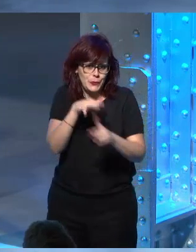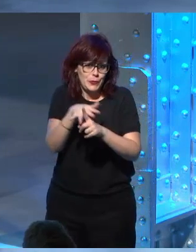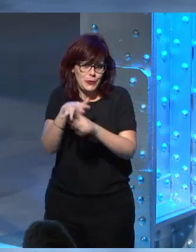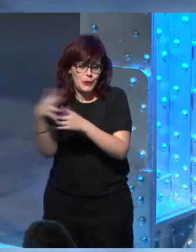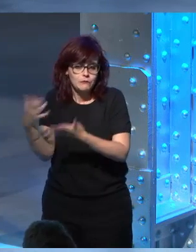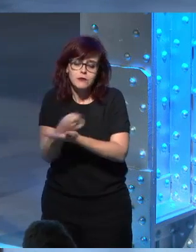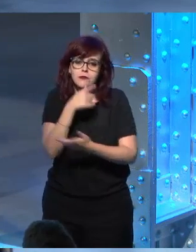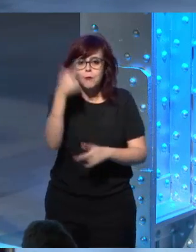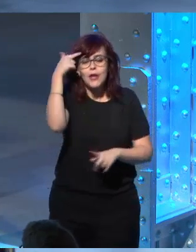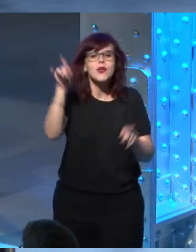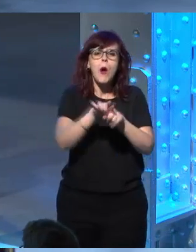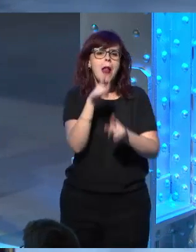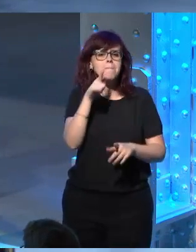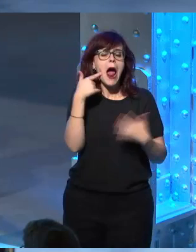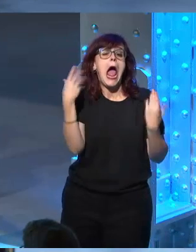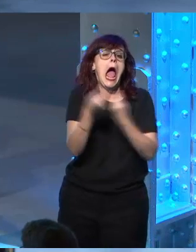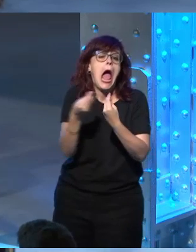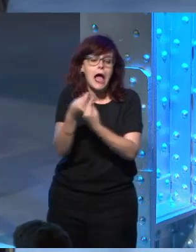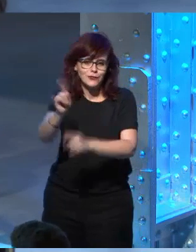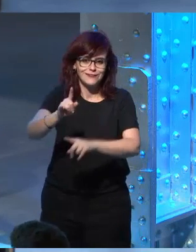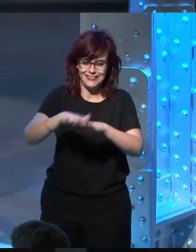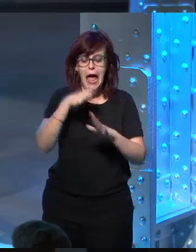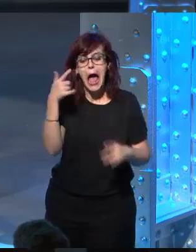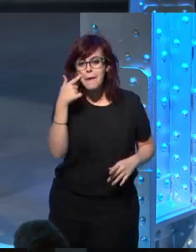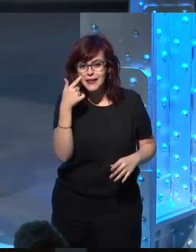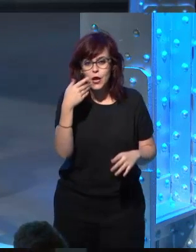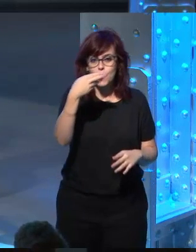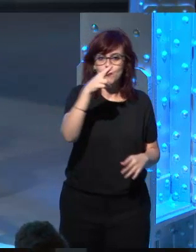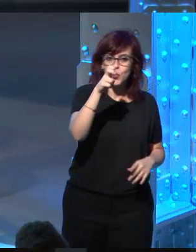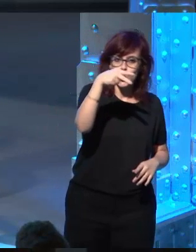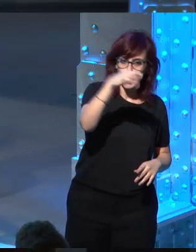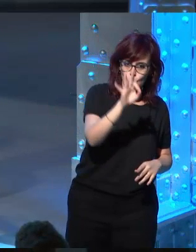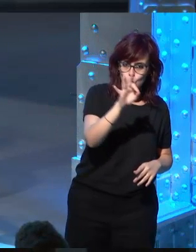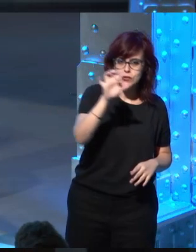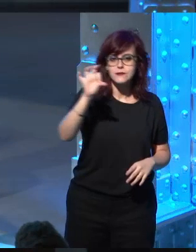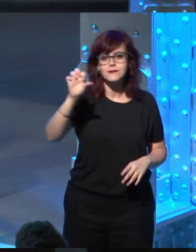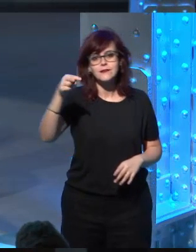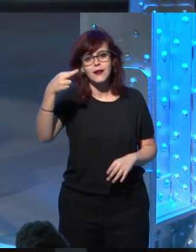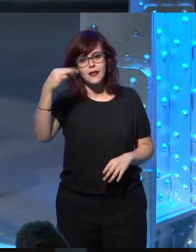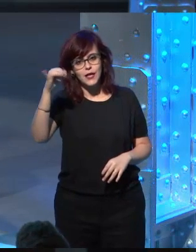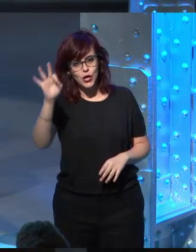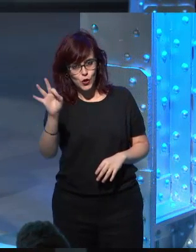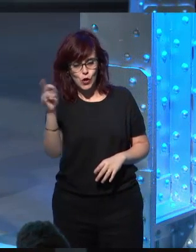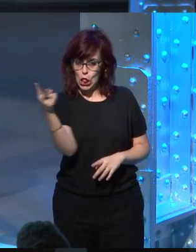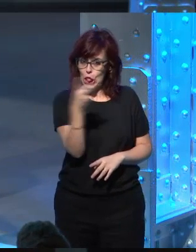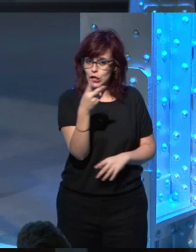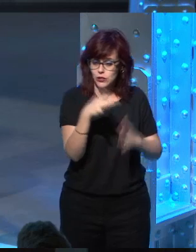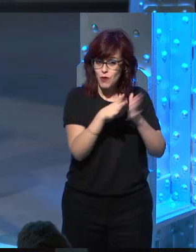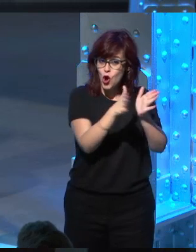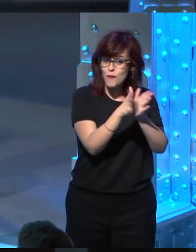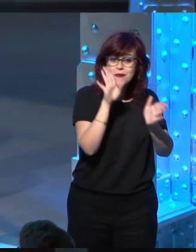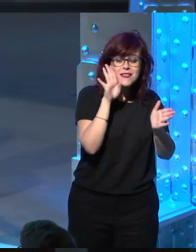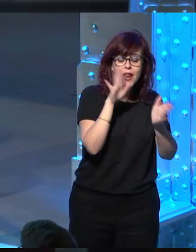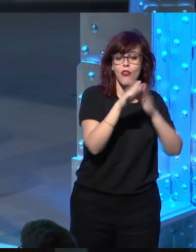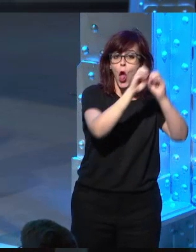soy viejuna, lo de abarrotado. Bueno, están con nosotros Bruno y Sergio, fíjate, porque estaban contando nuestros compañeros